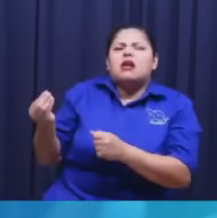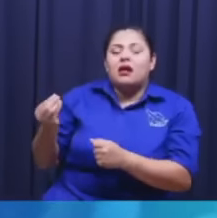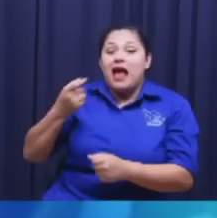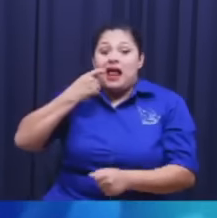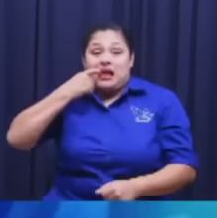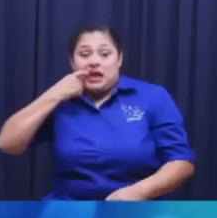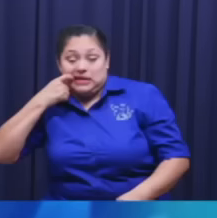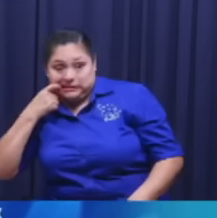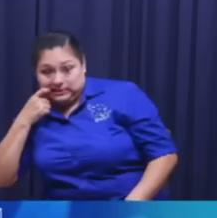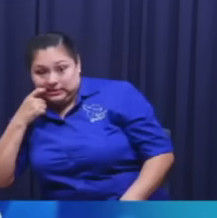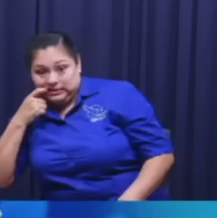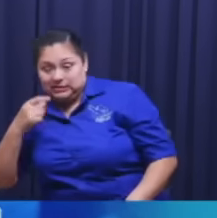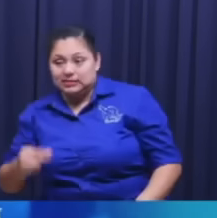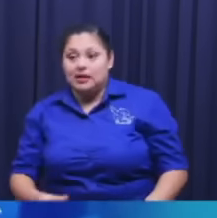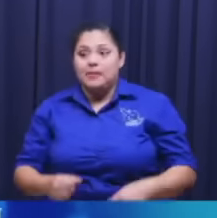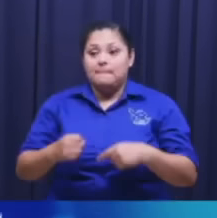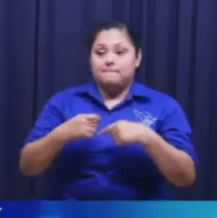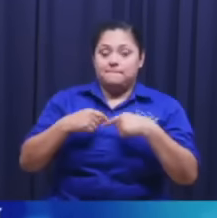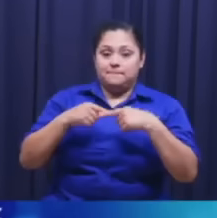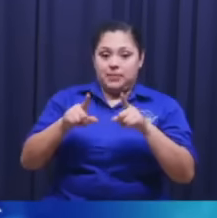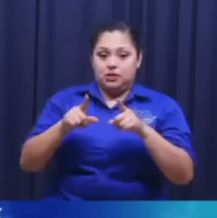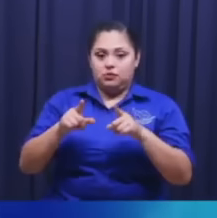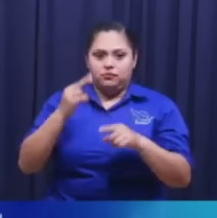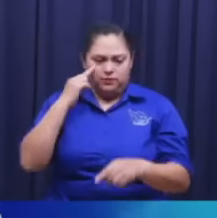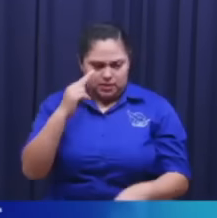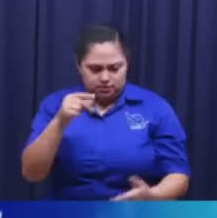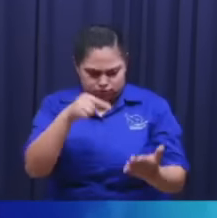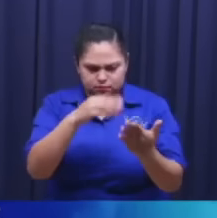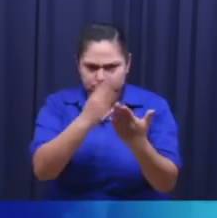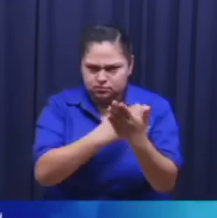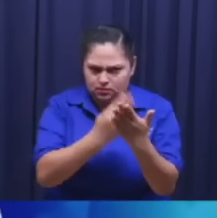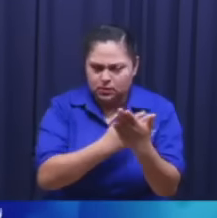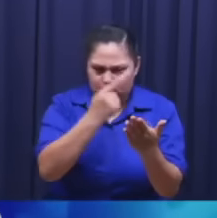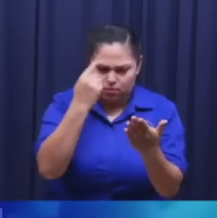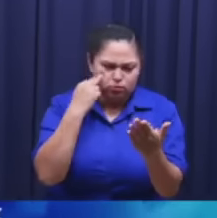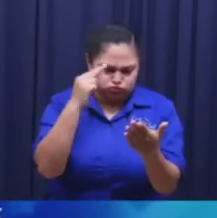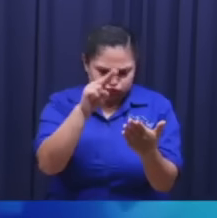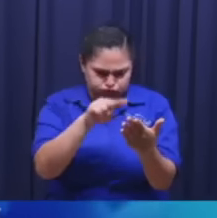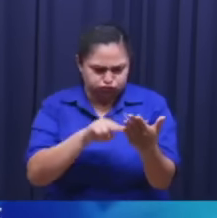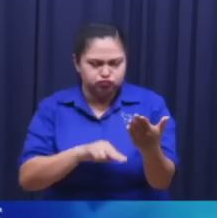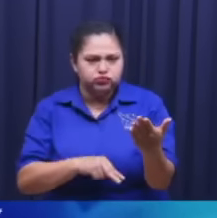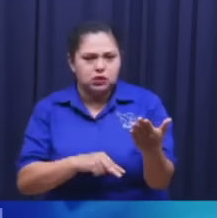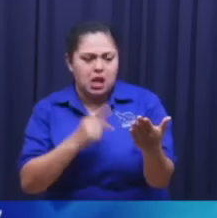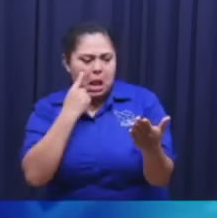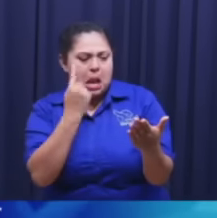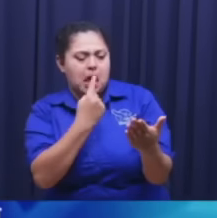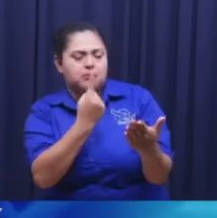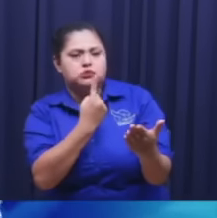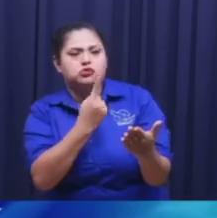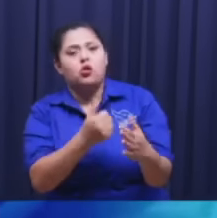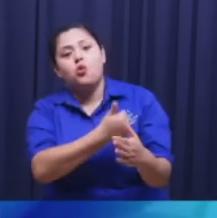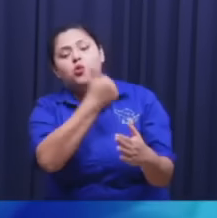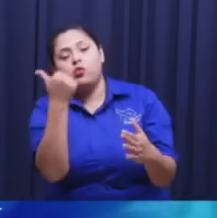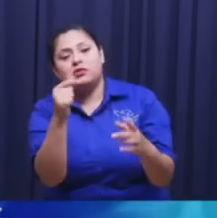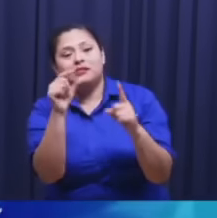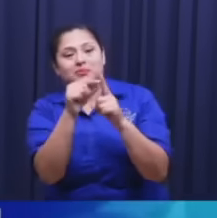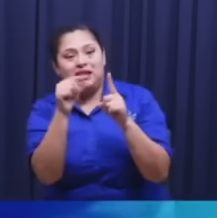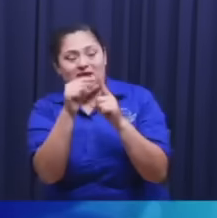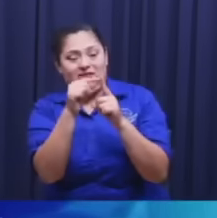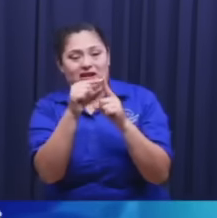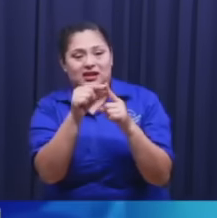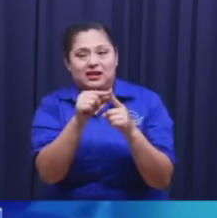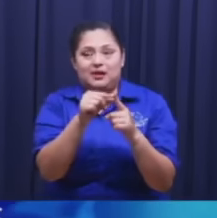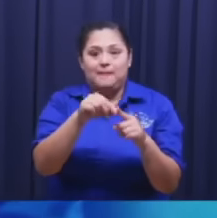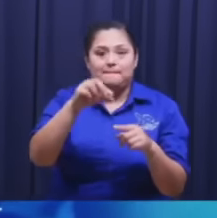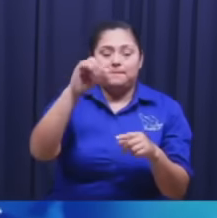tentación, pero es juicioso. Miremos cómo dicen otras versiones, en vez de juicioso.